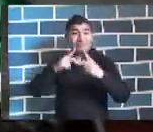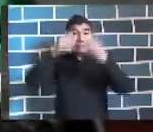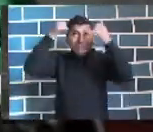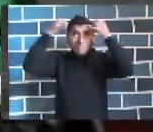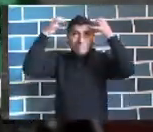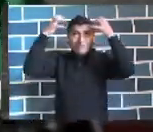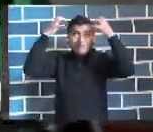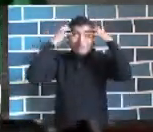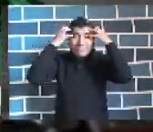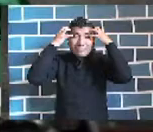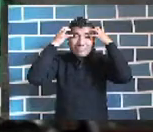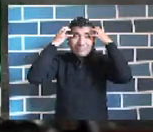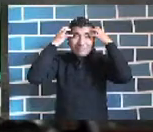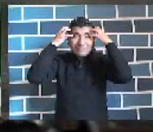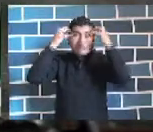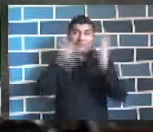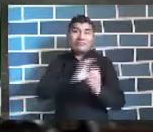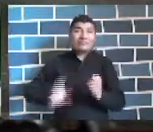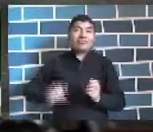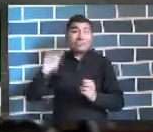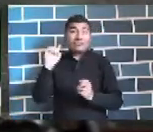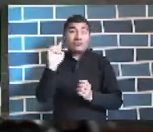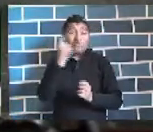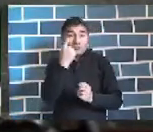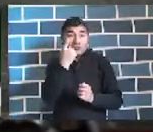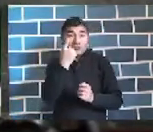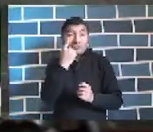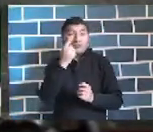los cristianos solamente y